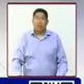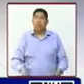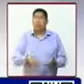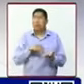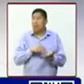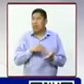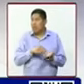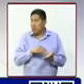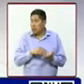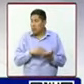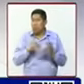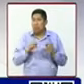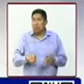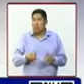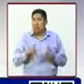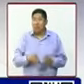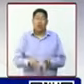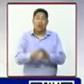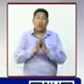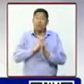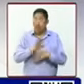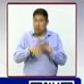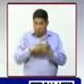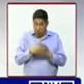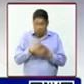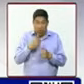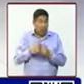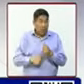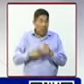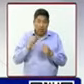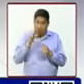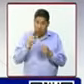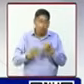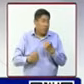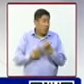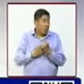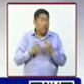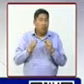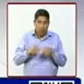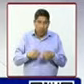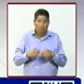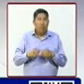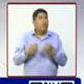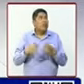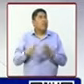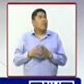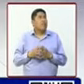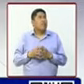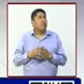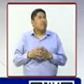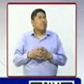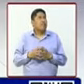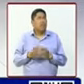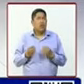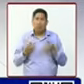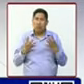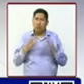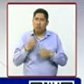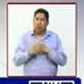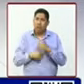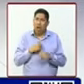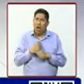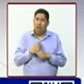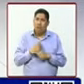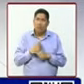Médicos, entidades y ciudadanos, le pedimos a todos que cada granito de arena cuenta. Exactamente, han sido muchos años en los que